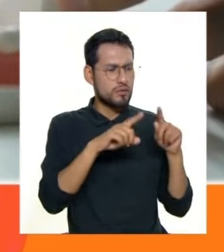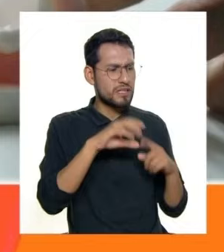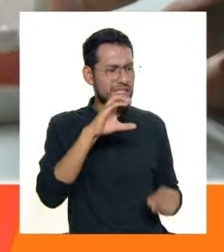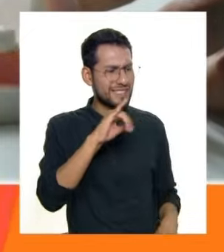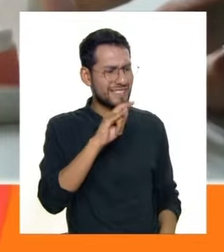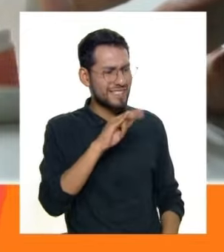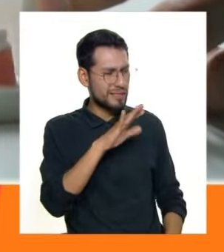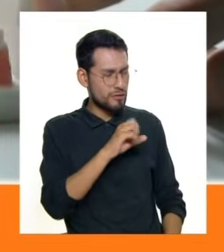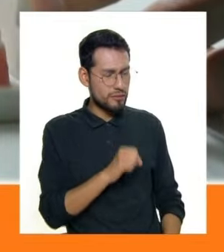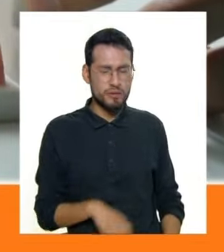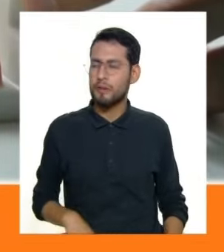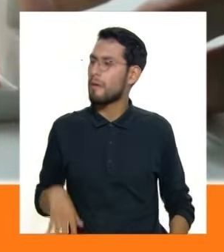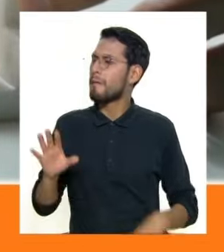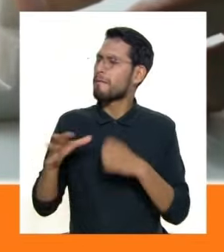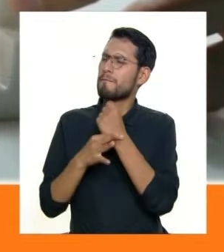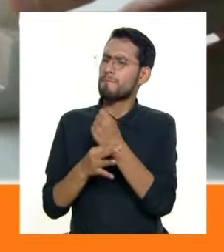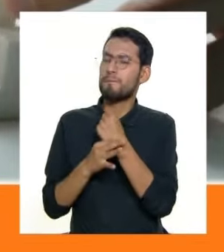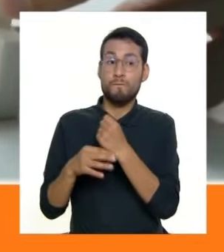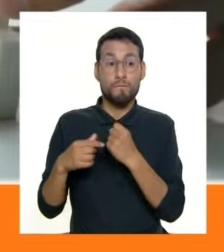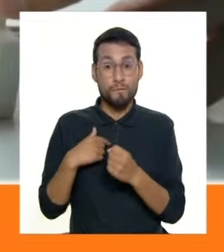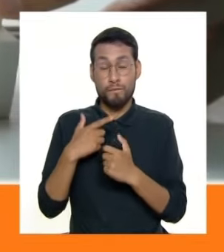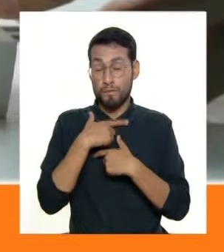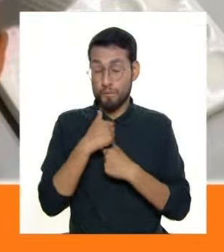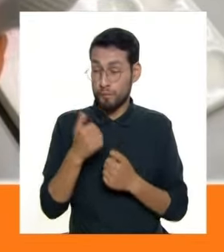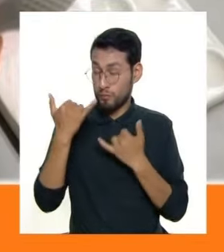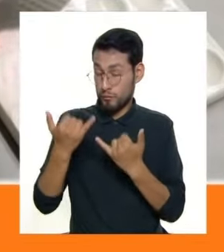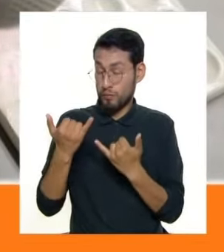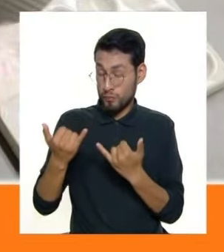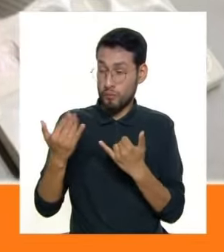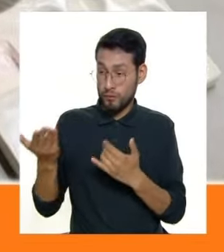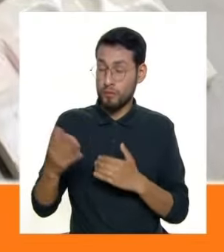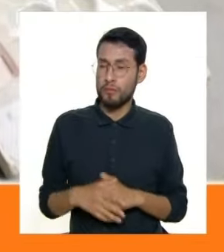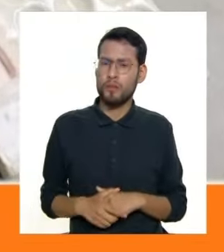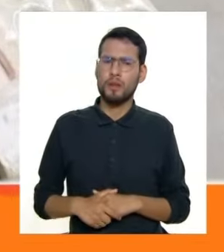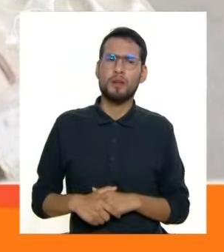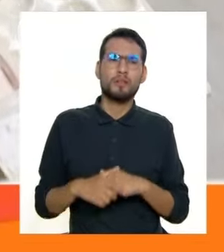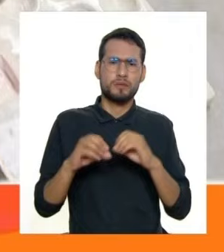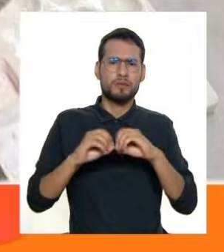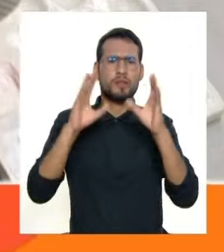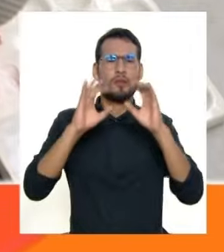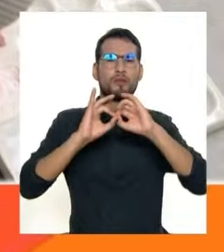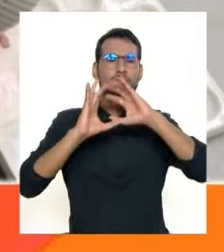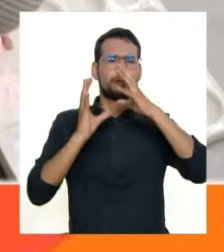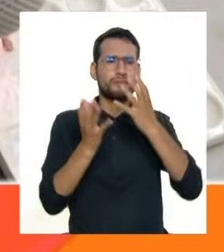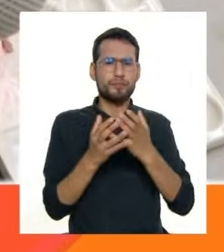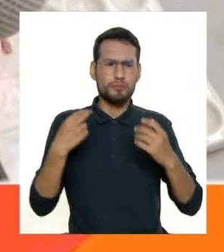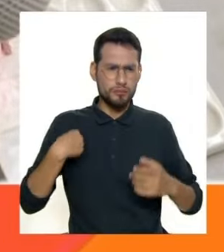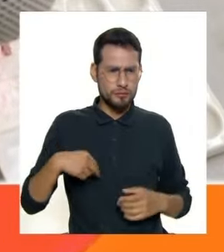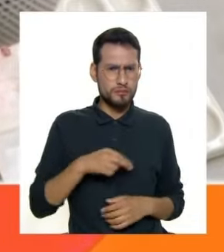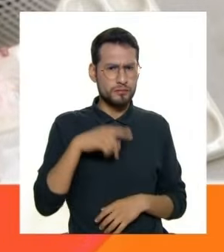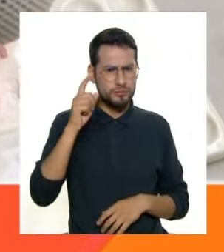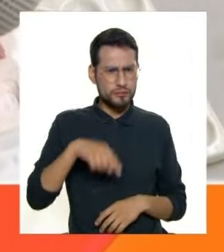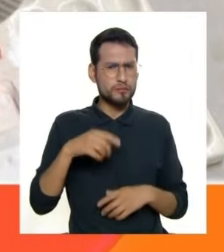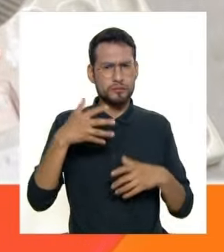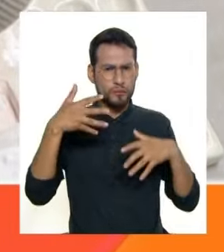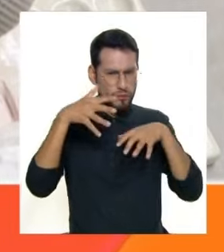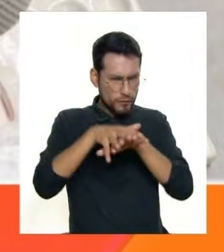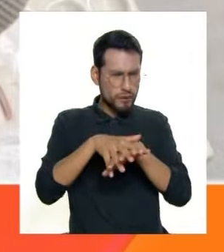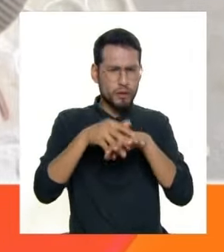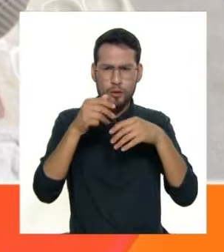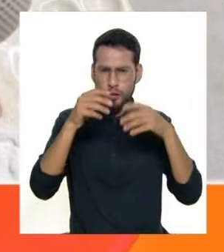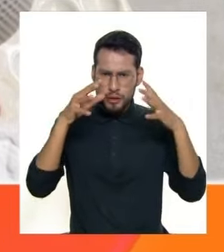Ah, ya. Doctor Quesada, yo creo que a mí me encantaría que el día de hoy, un día mundial, un día donde tenemos que ser muy inclusivos